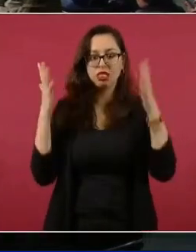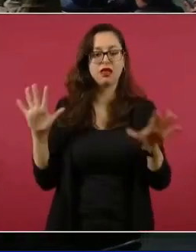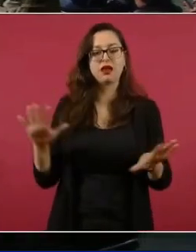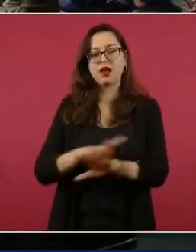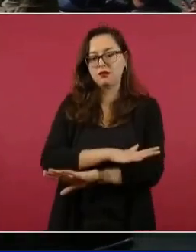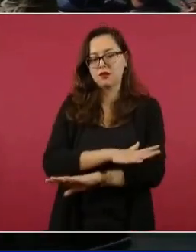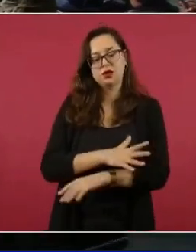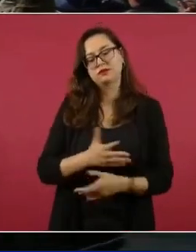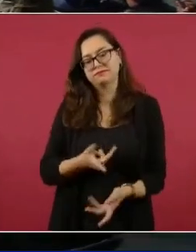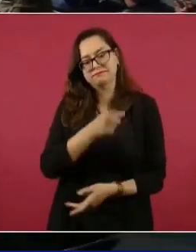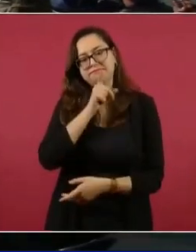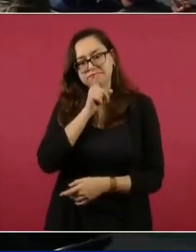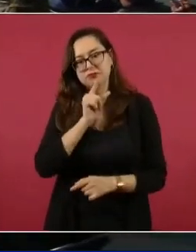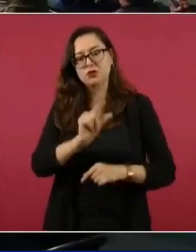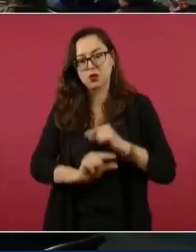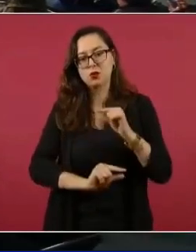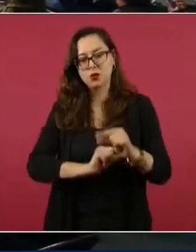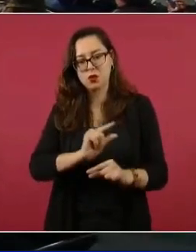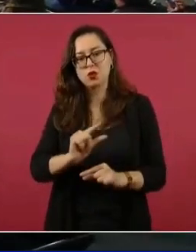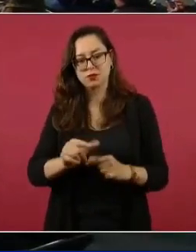tiempo, pero